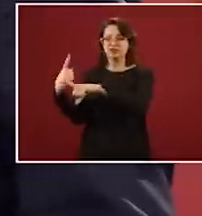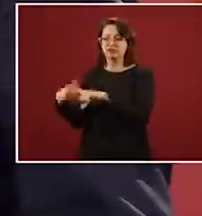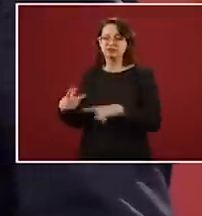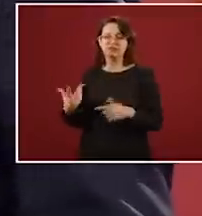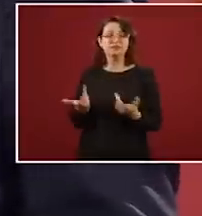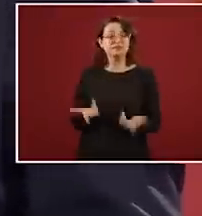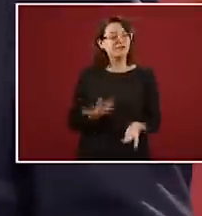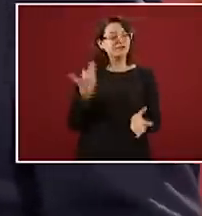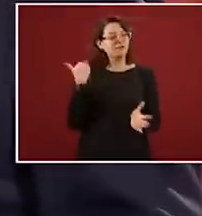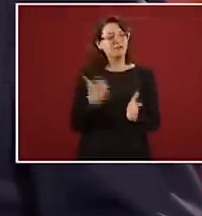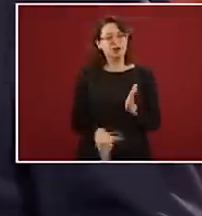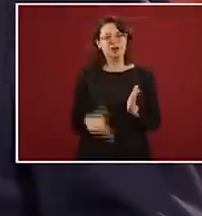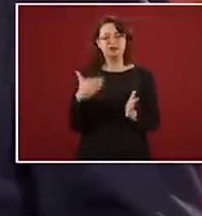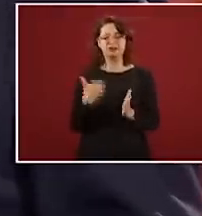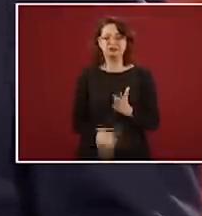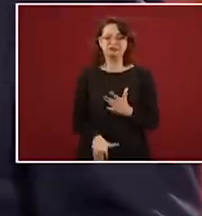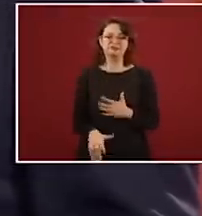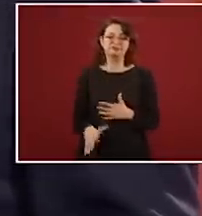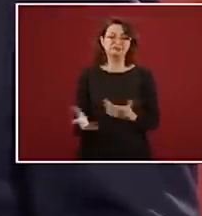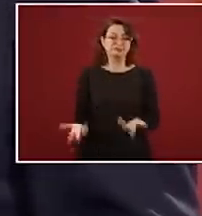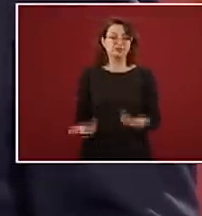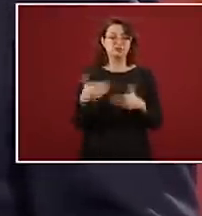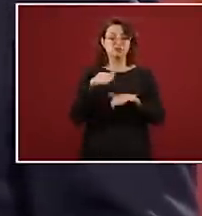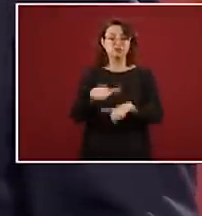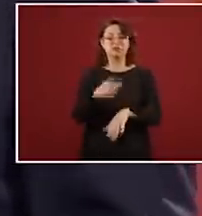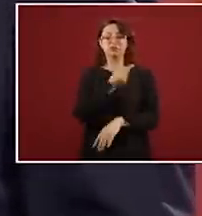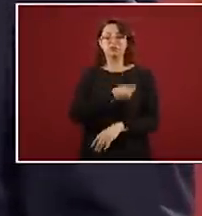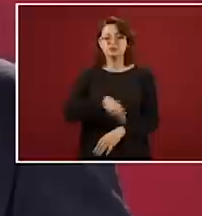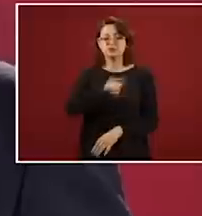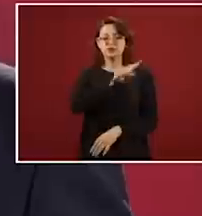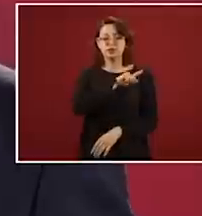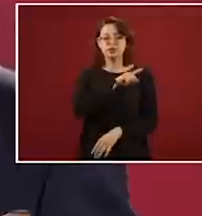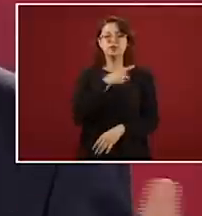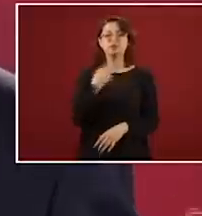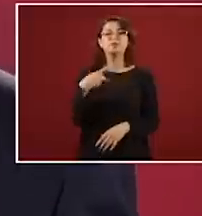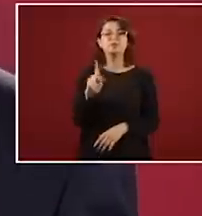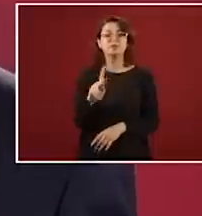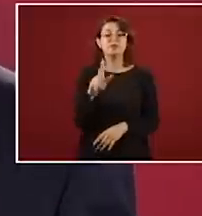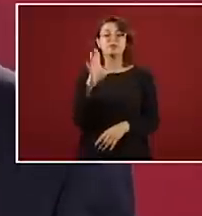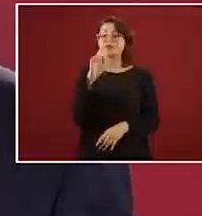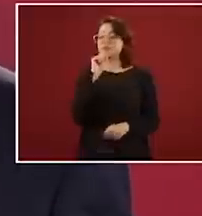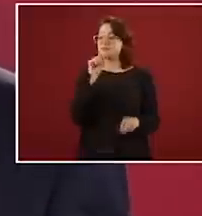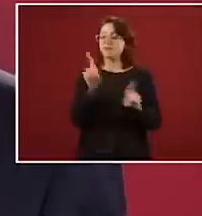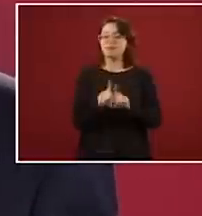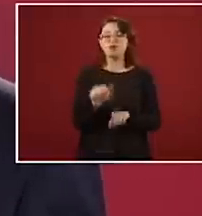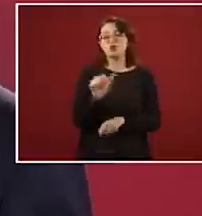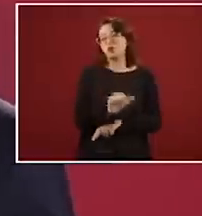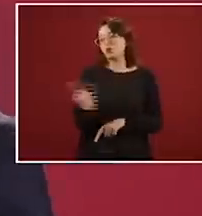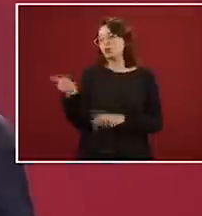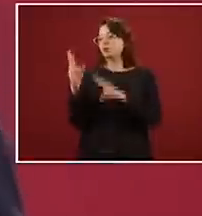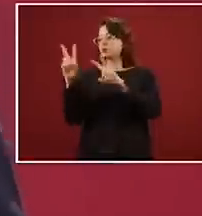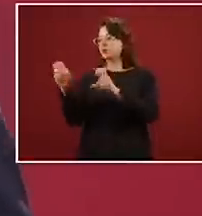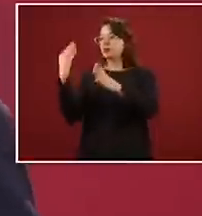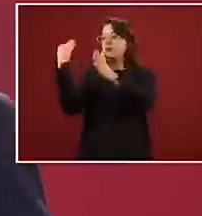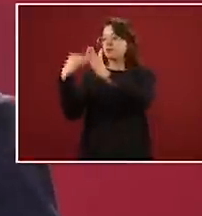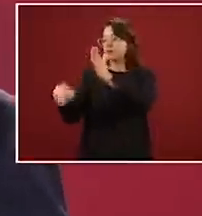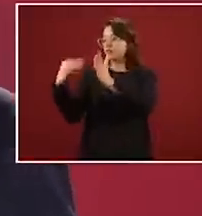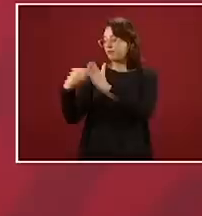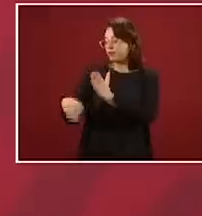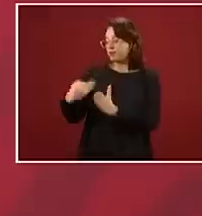de necesidades de salud, pero ¿cuántas otras necesidades hay?